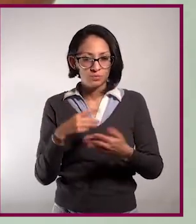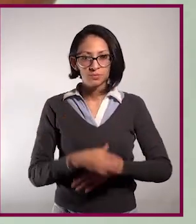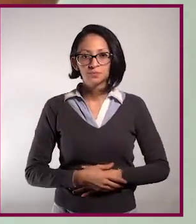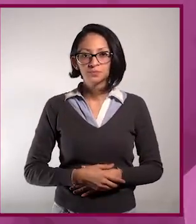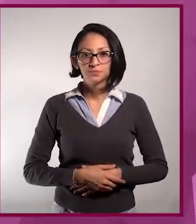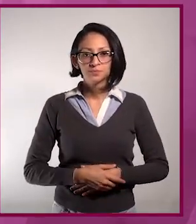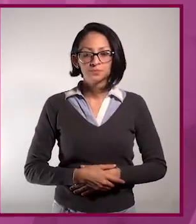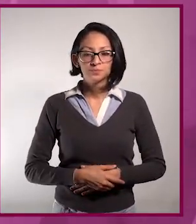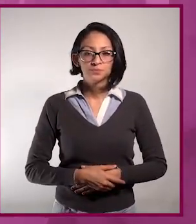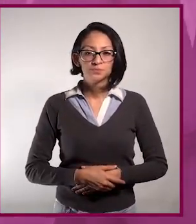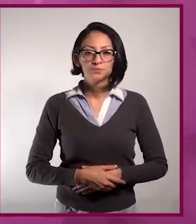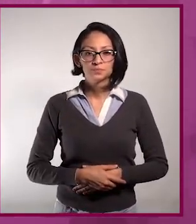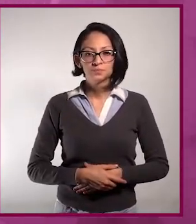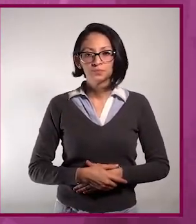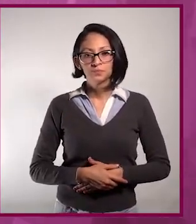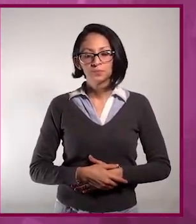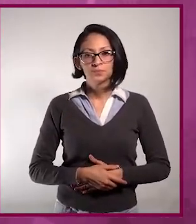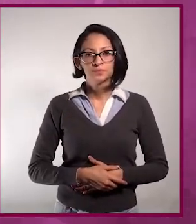olor.